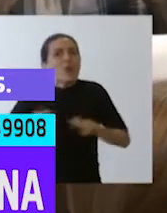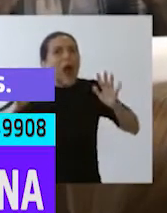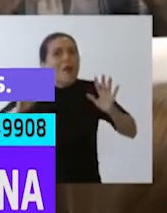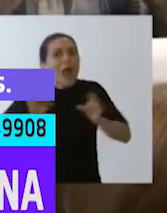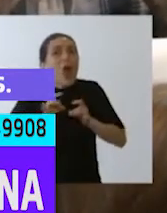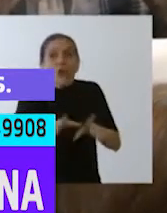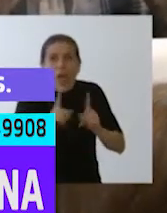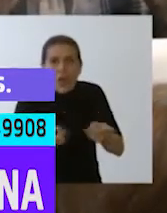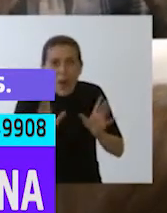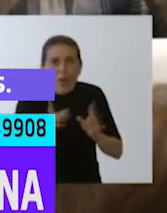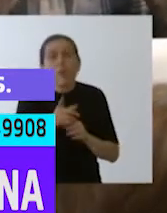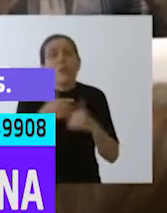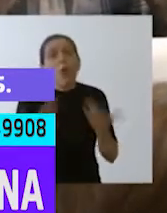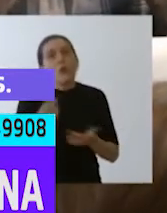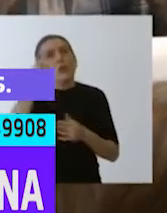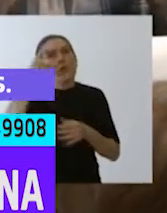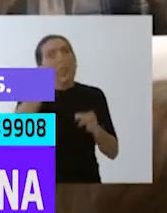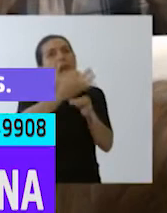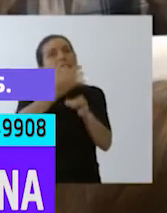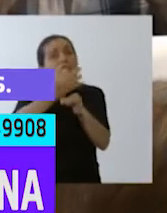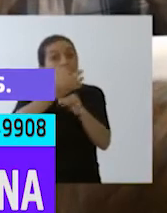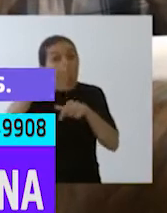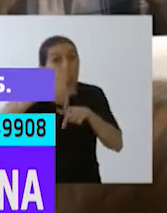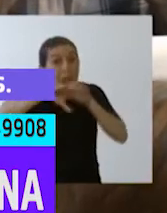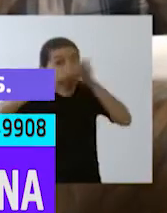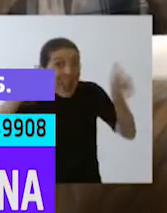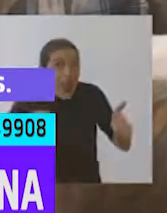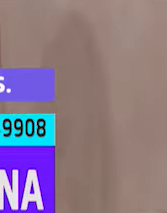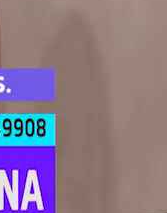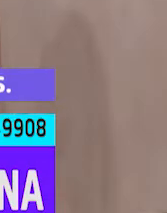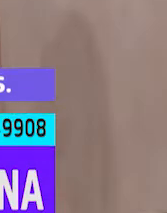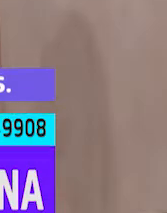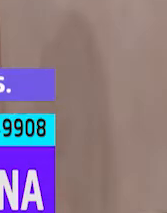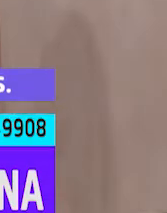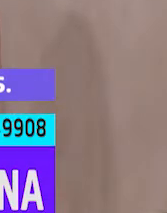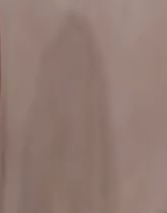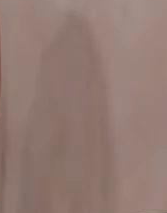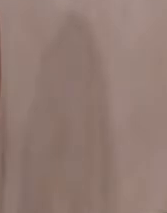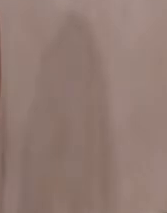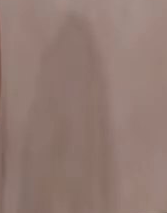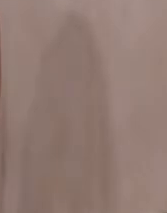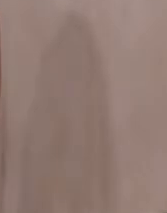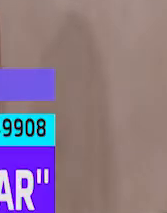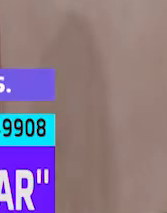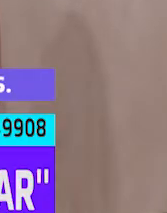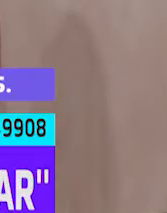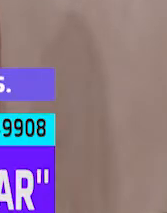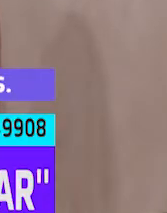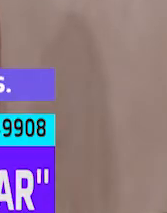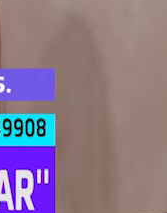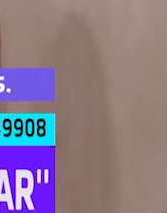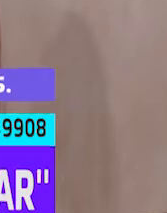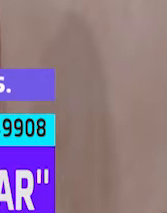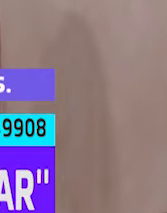pensar en el término de aproximadamente un año, 12 meses. De hecho, ayer fue noticia una vacuna aprobada en ratones en